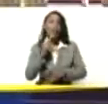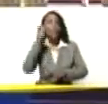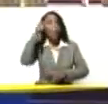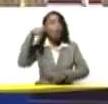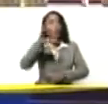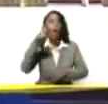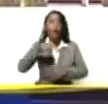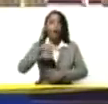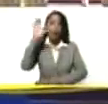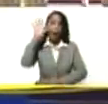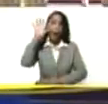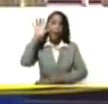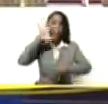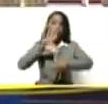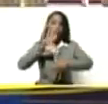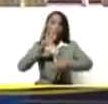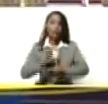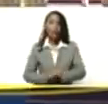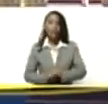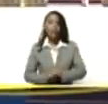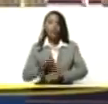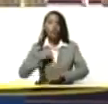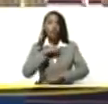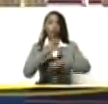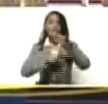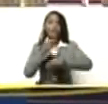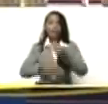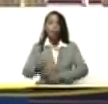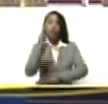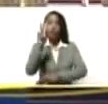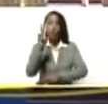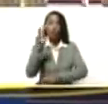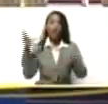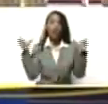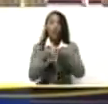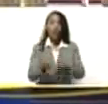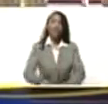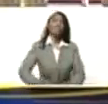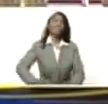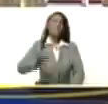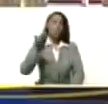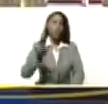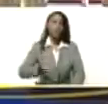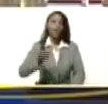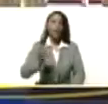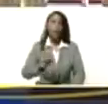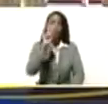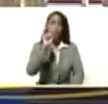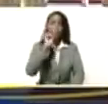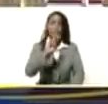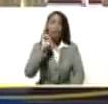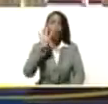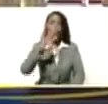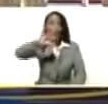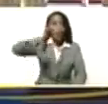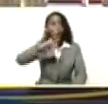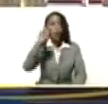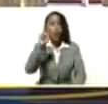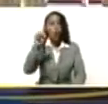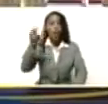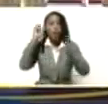américa tuvimos dos cumbres maravillosa en el 24 de junio con motivo